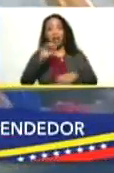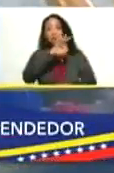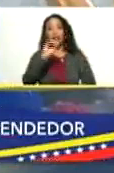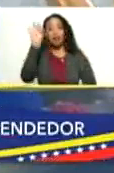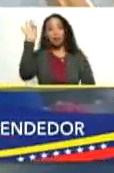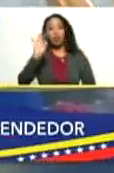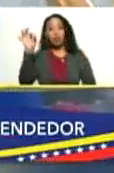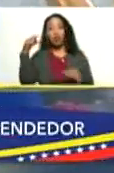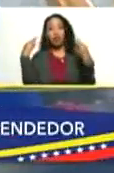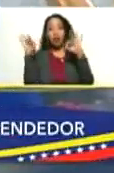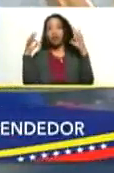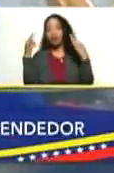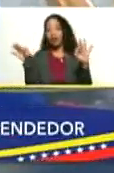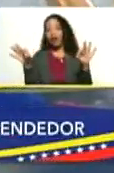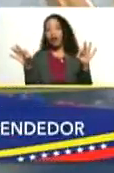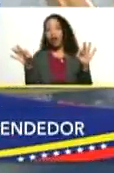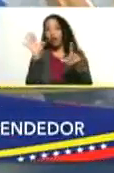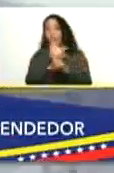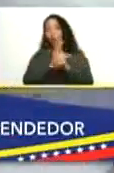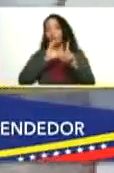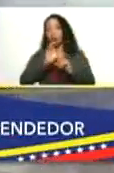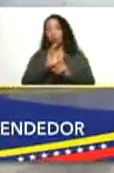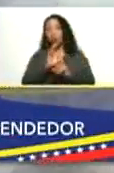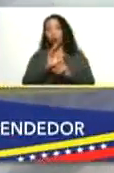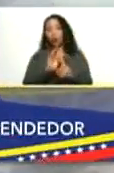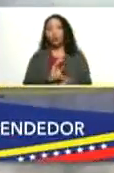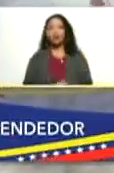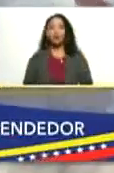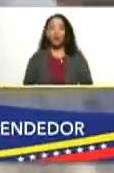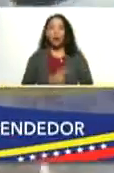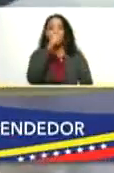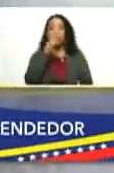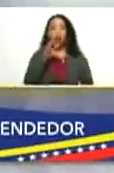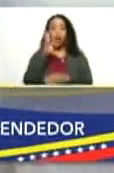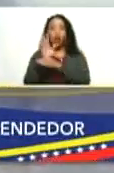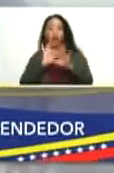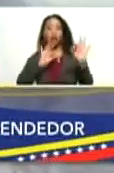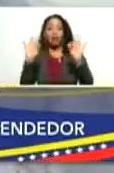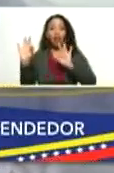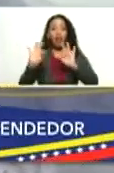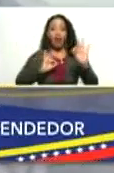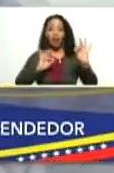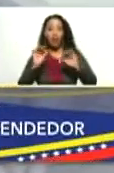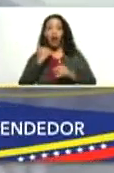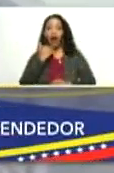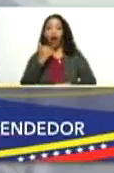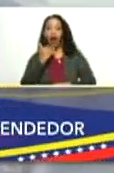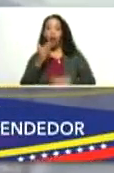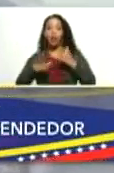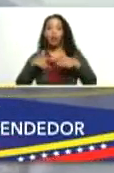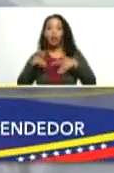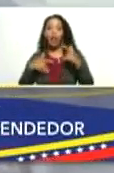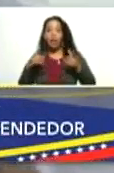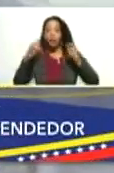naturaleza y cultura. La gente que fue al teatro, la gente que fue a algún evento